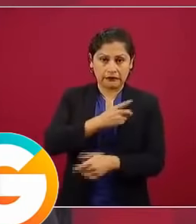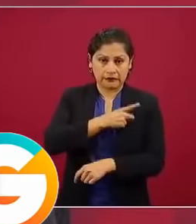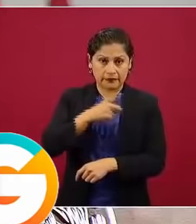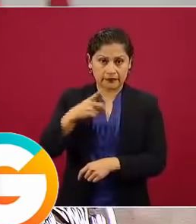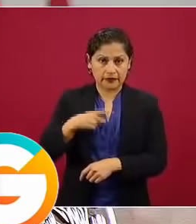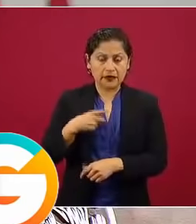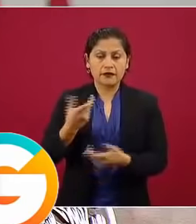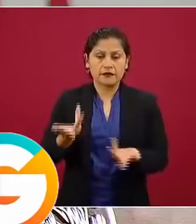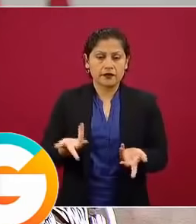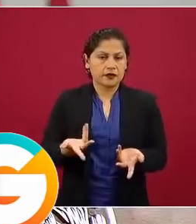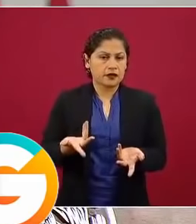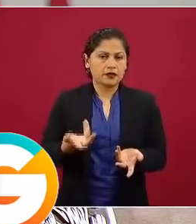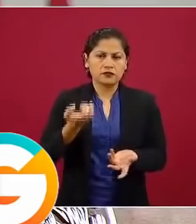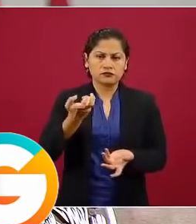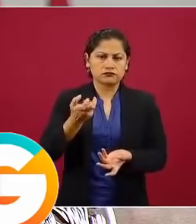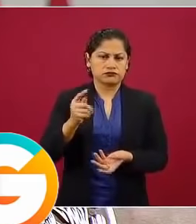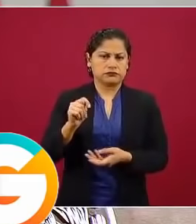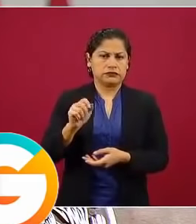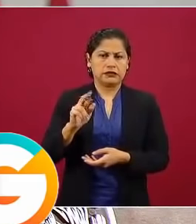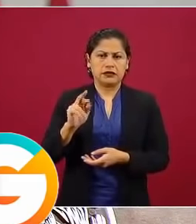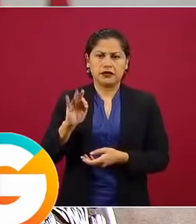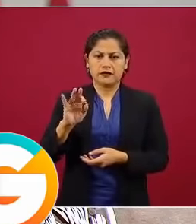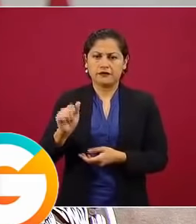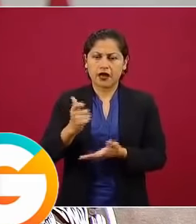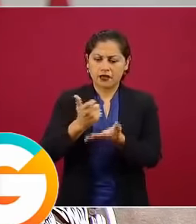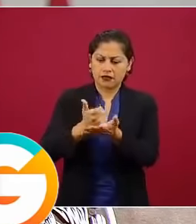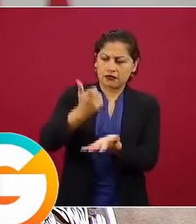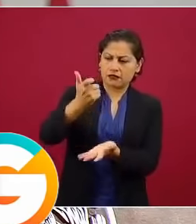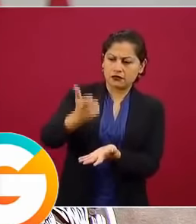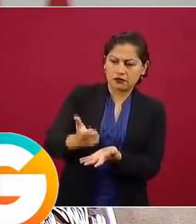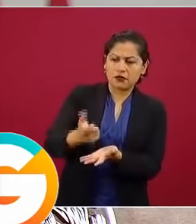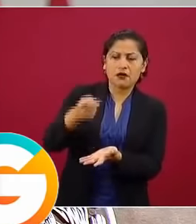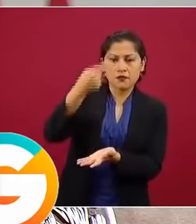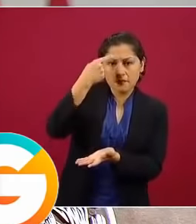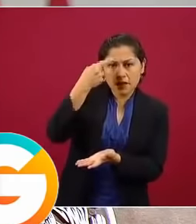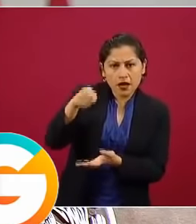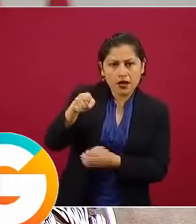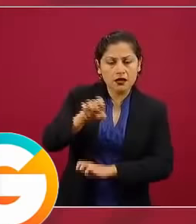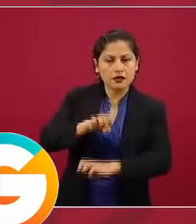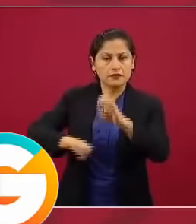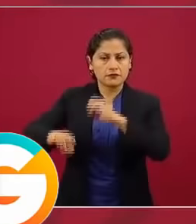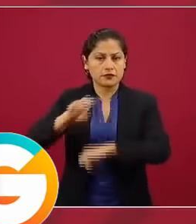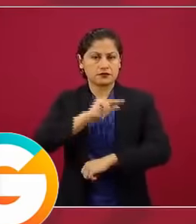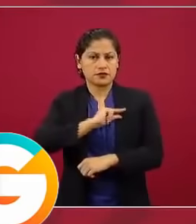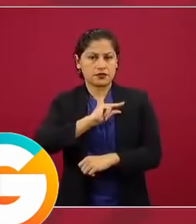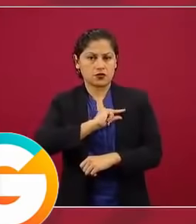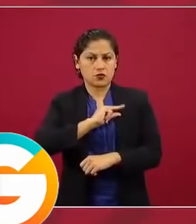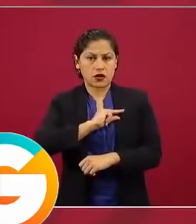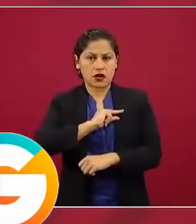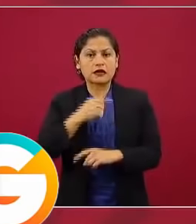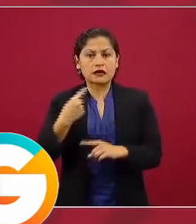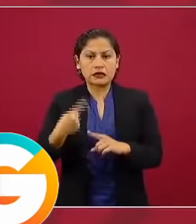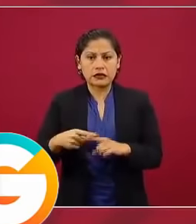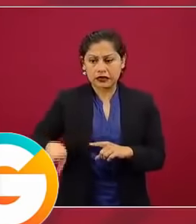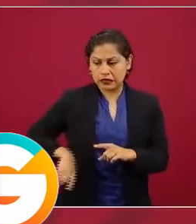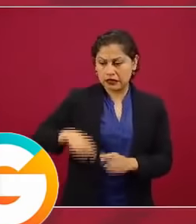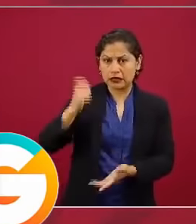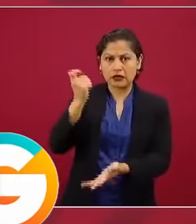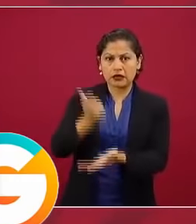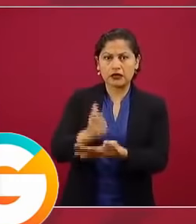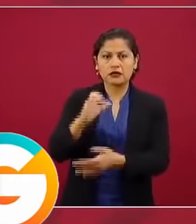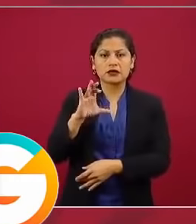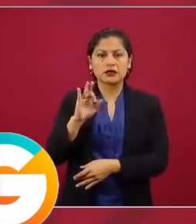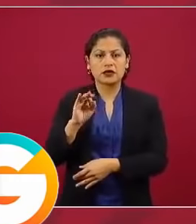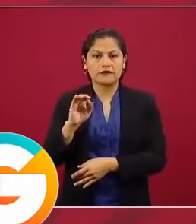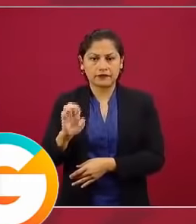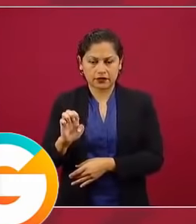un costo, una tarifa a la empresa particular. Pero inmediatamente después de firmado el